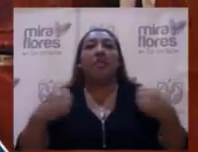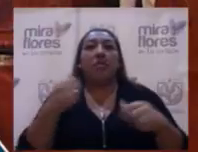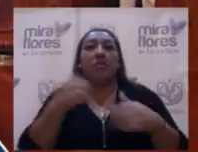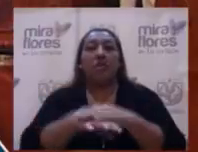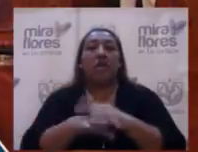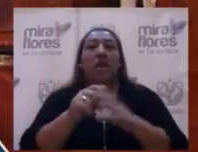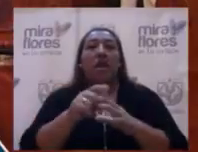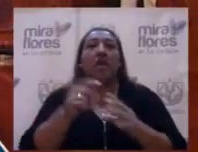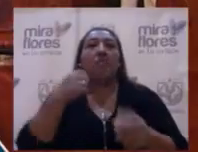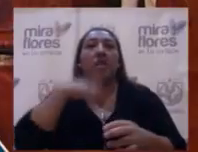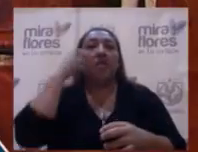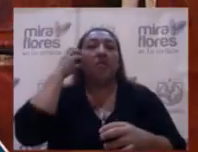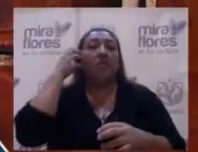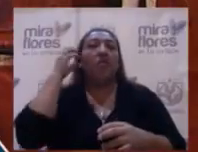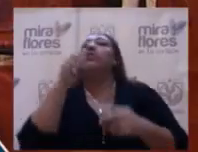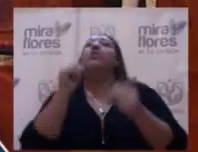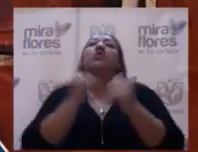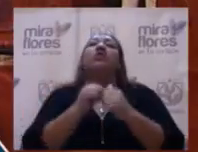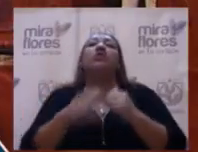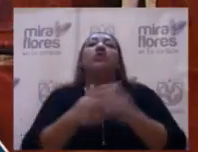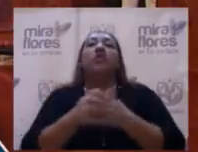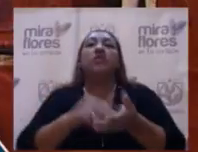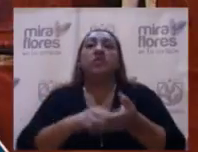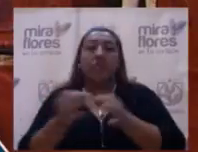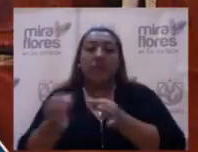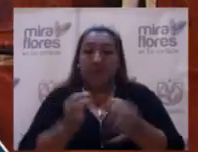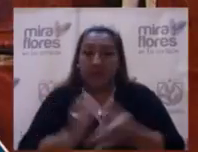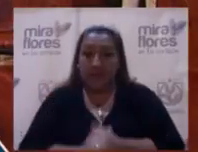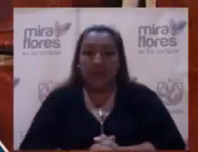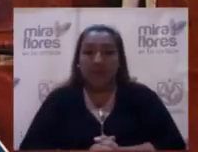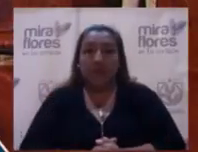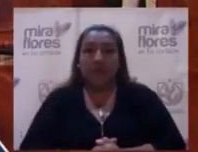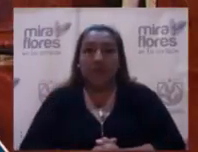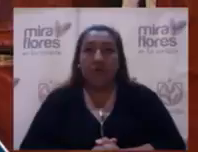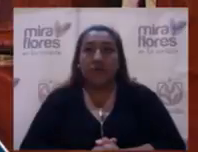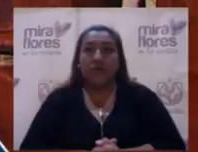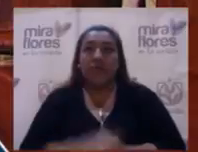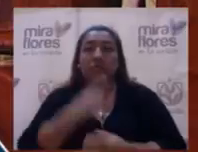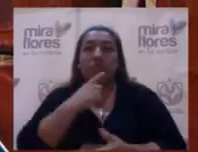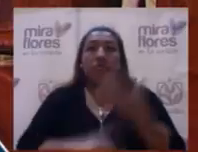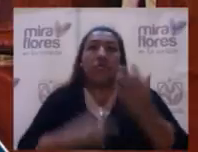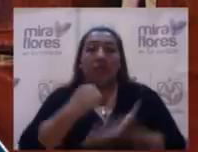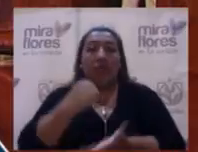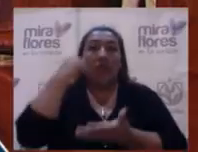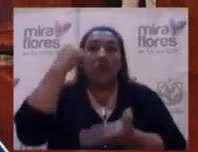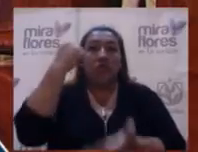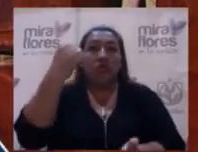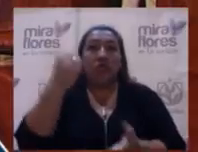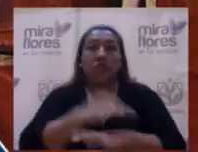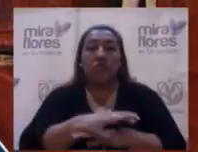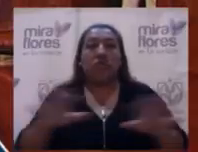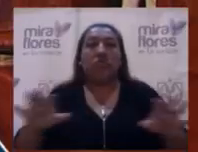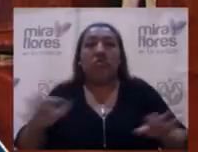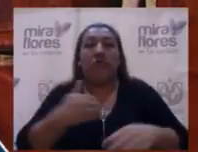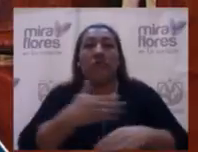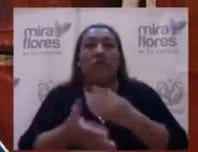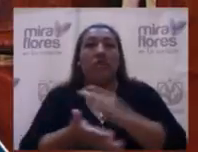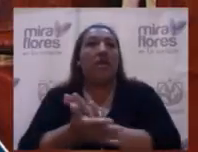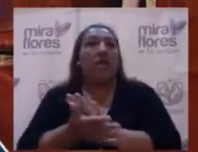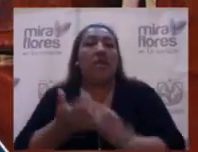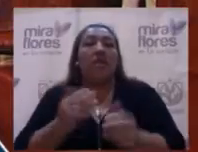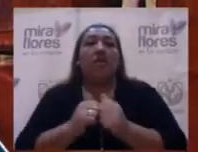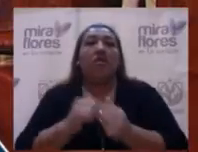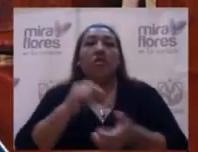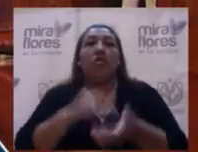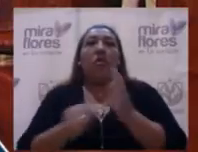de Miraflores, acorde con las consideraciones expuestas, entendiéndose que es una donación desinteresada y sin ninguna contraprestación, de conformidad